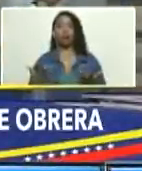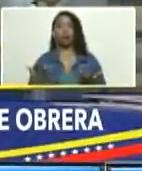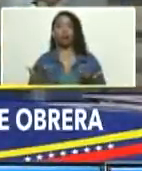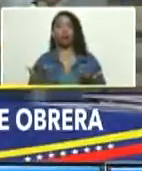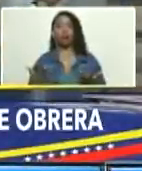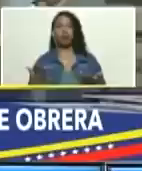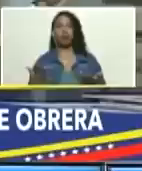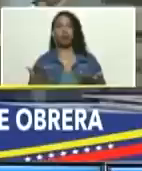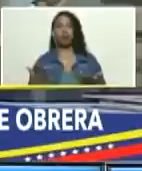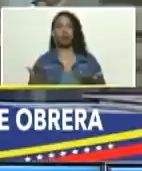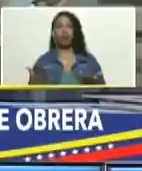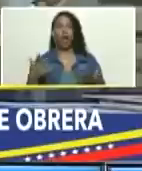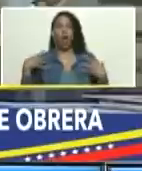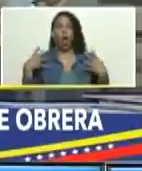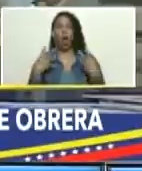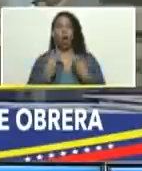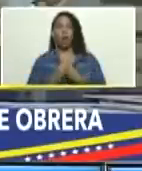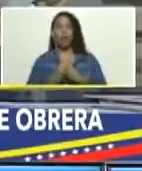el compañero